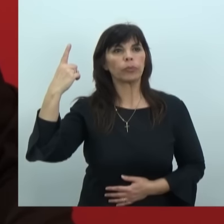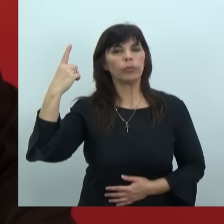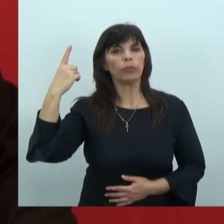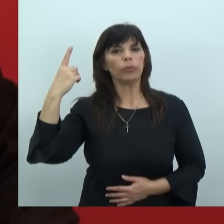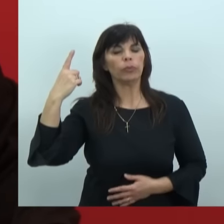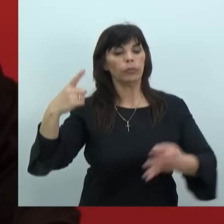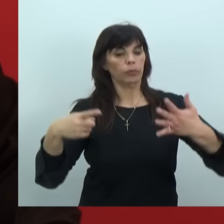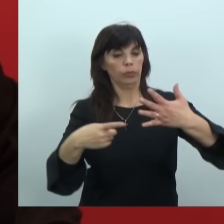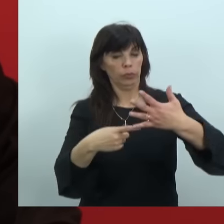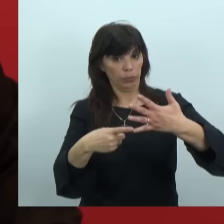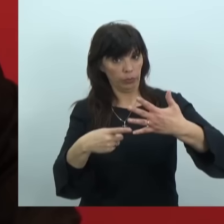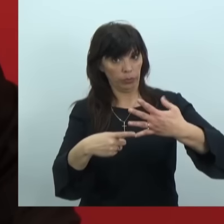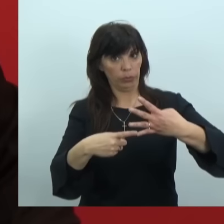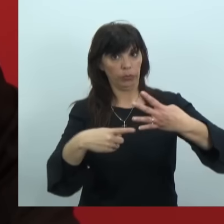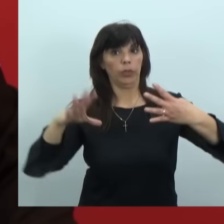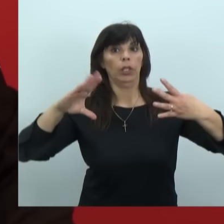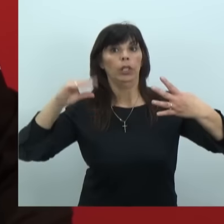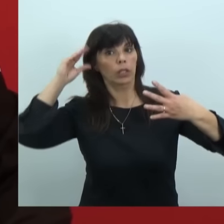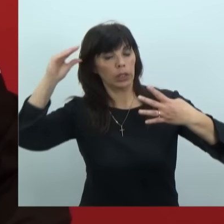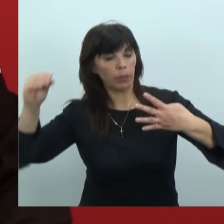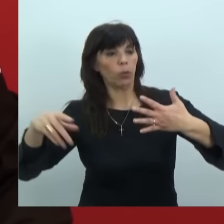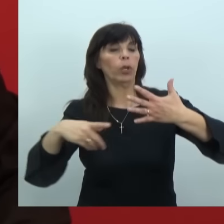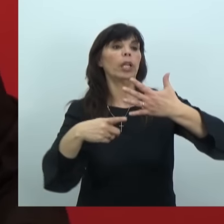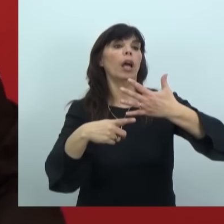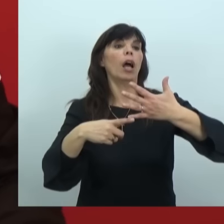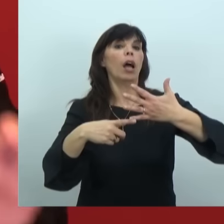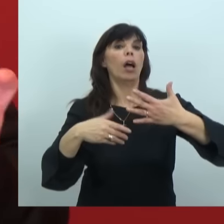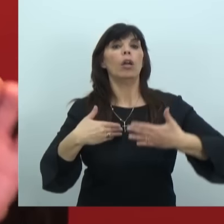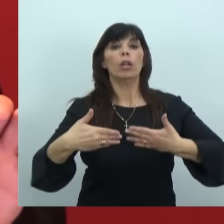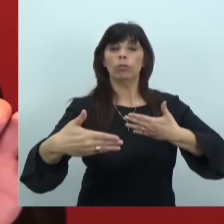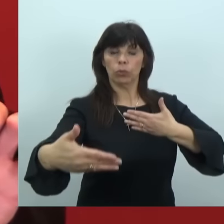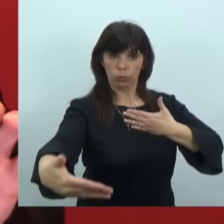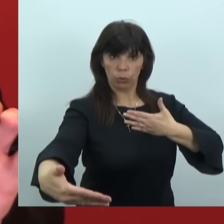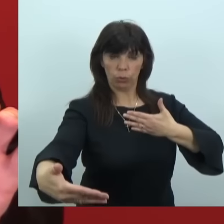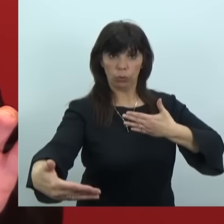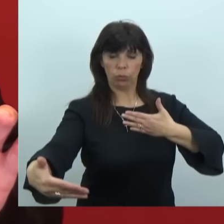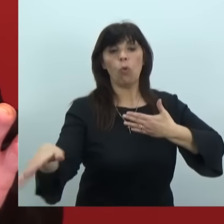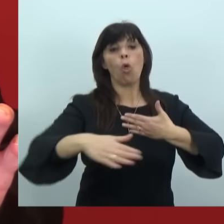la sabiduría y la presencia del futuro en tu presente.